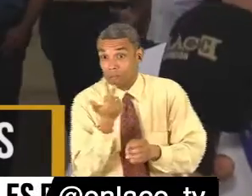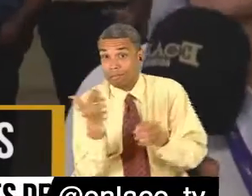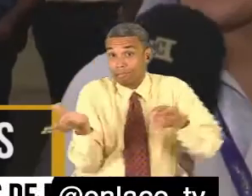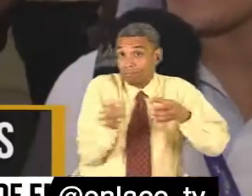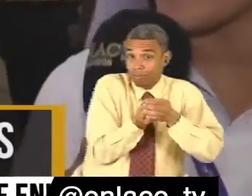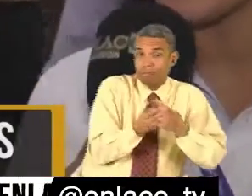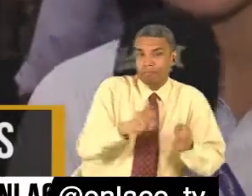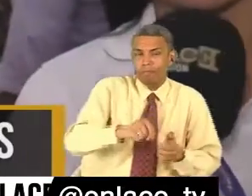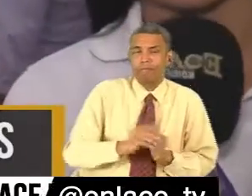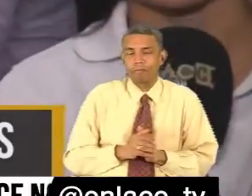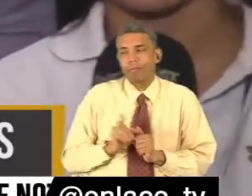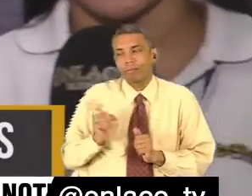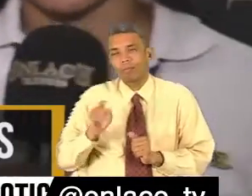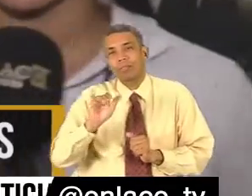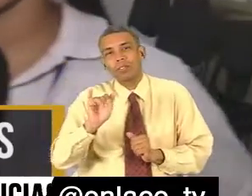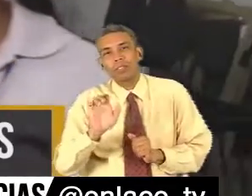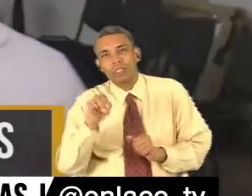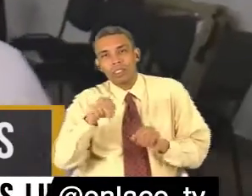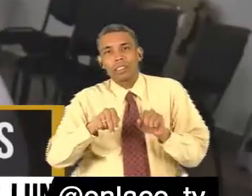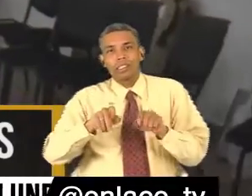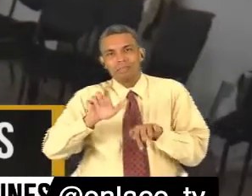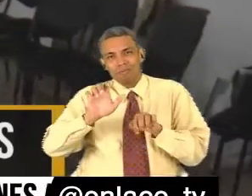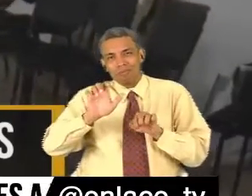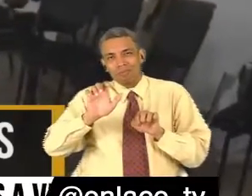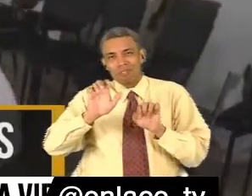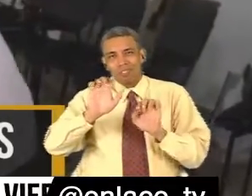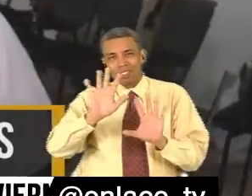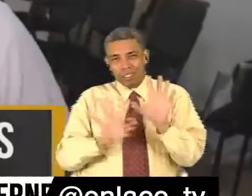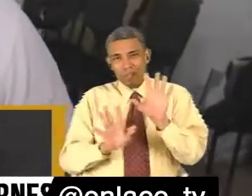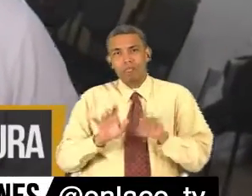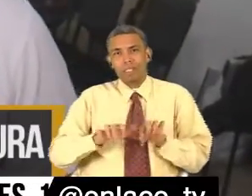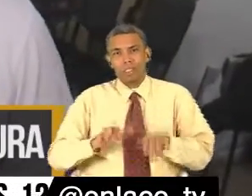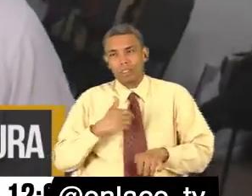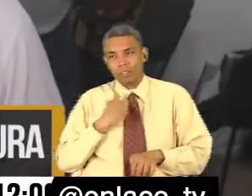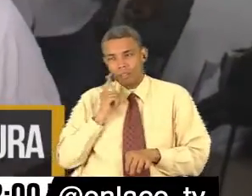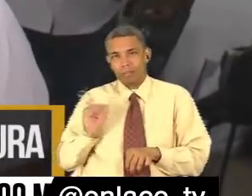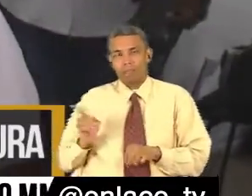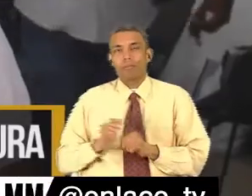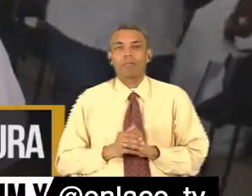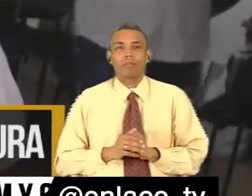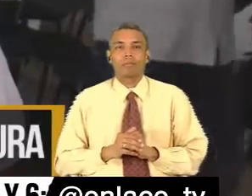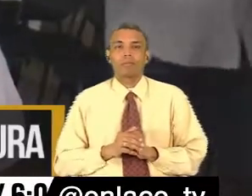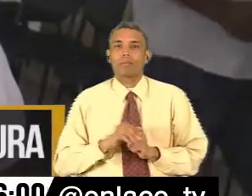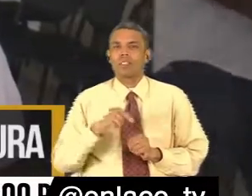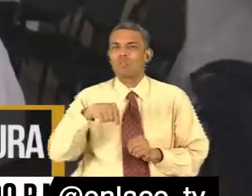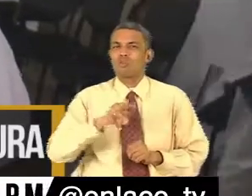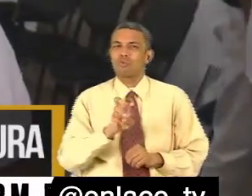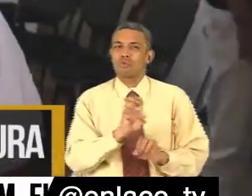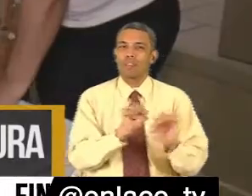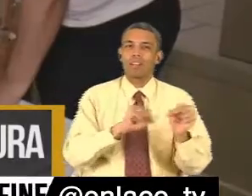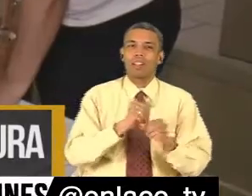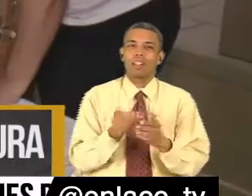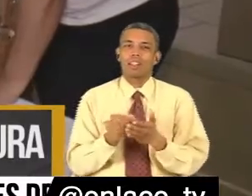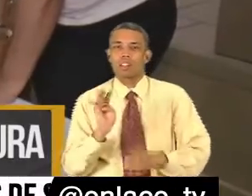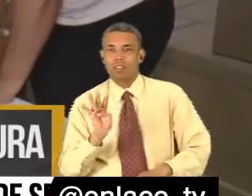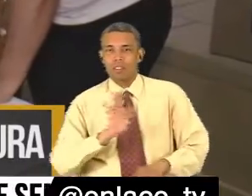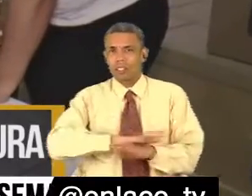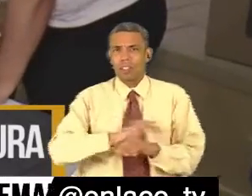Ruiz Díaz, en Secretaría de Desarrollo, gracias por haber estado con nosotros. Y es que durante esta jornada de 8 a 4 de la tarde participaron 98 personas